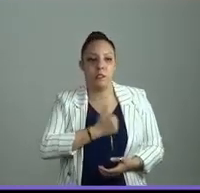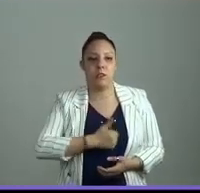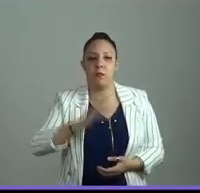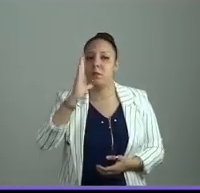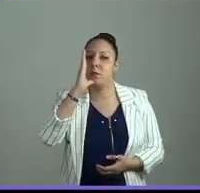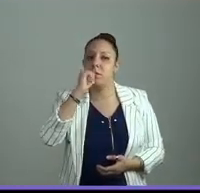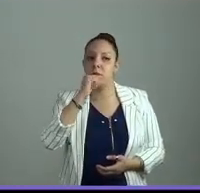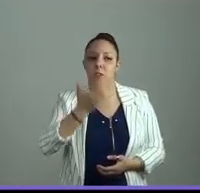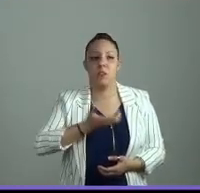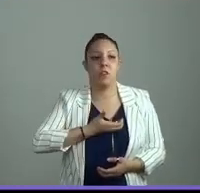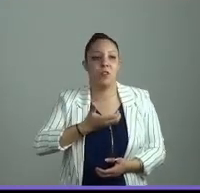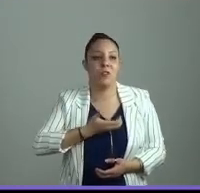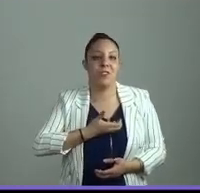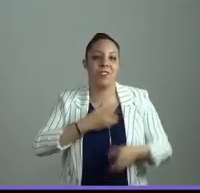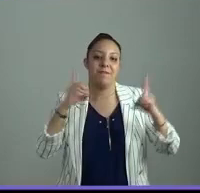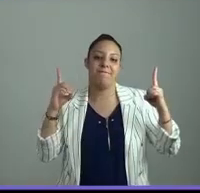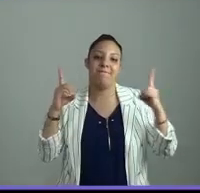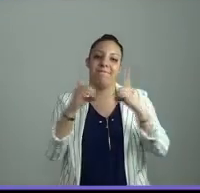persona